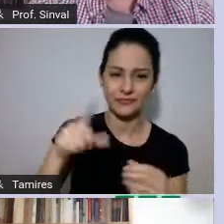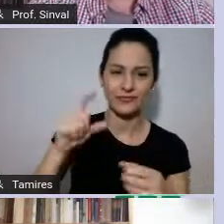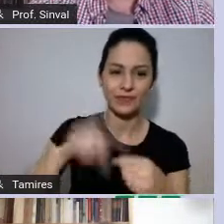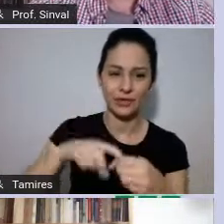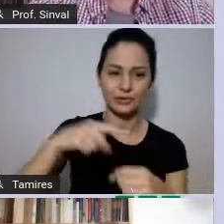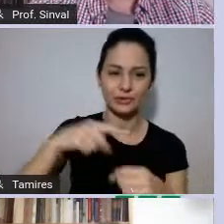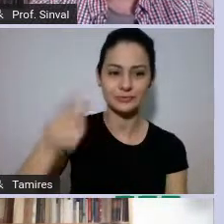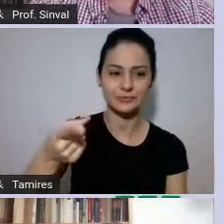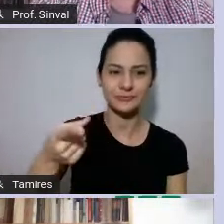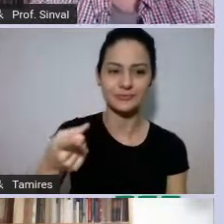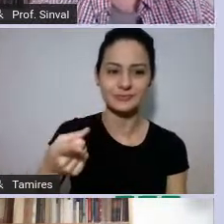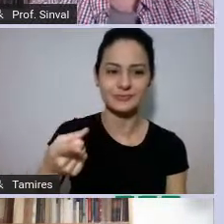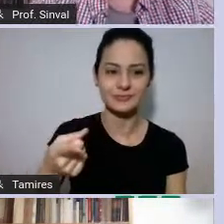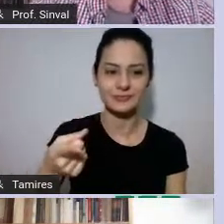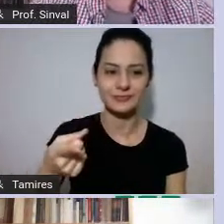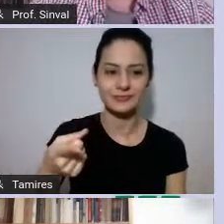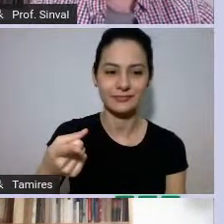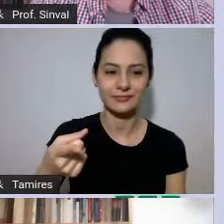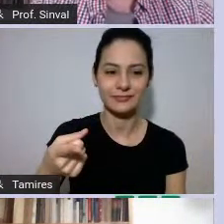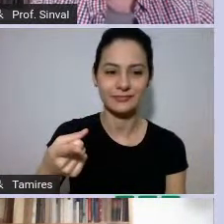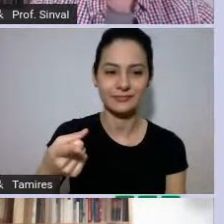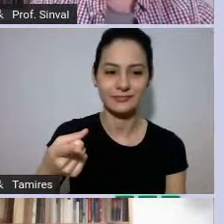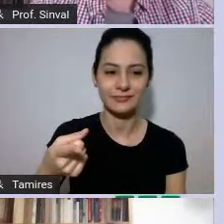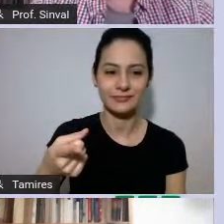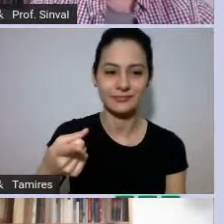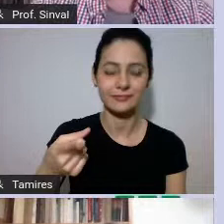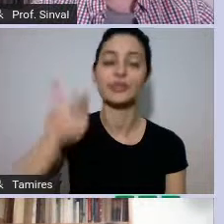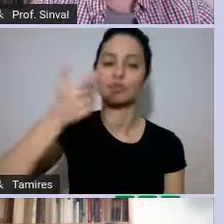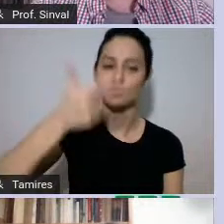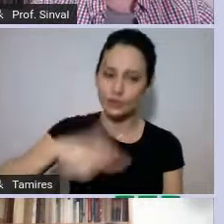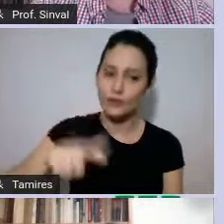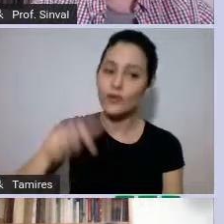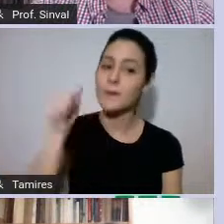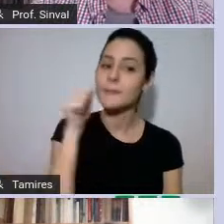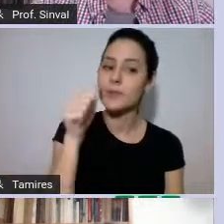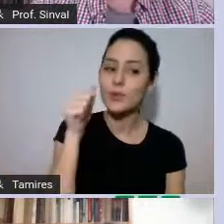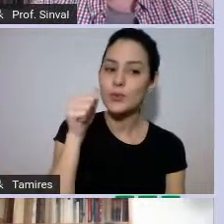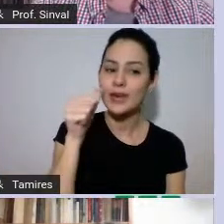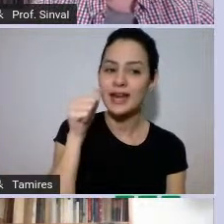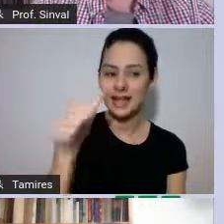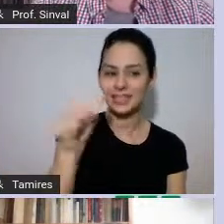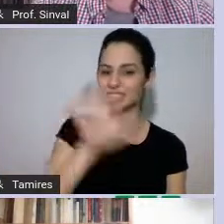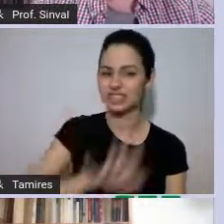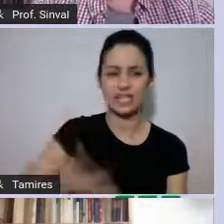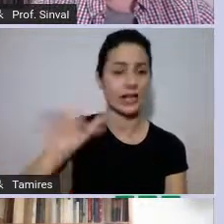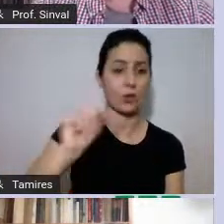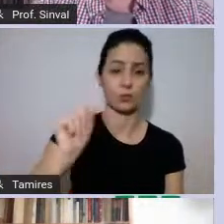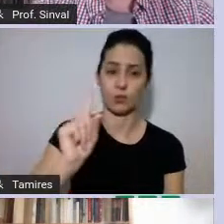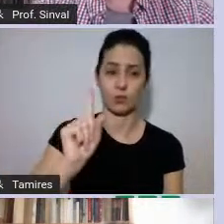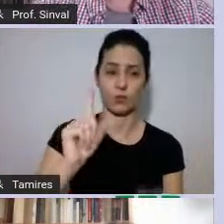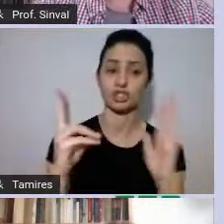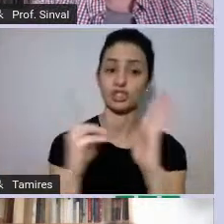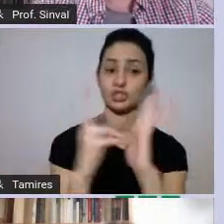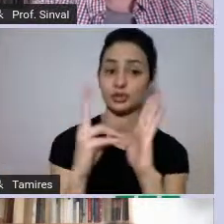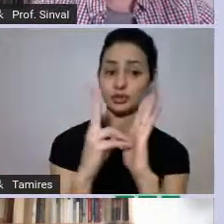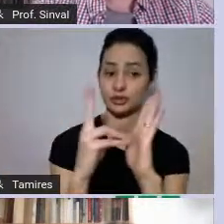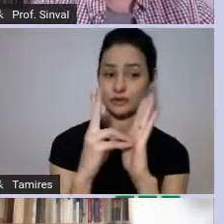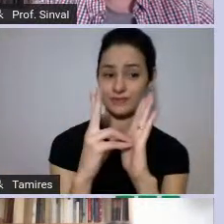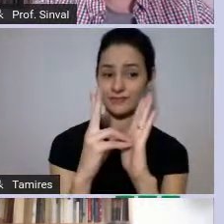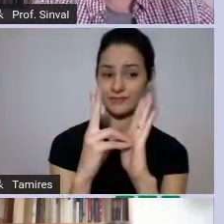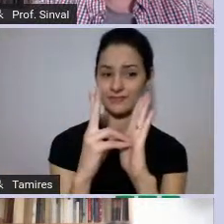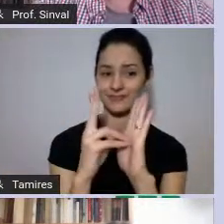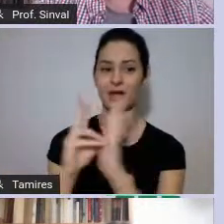solo permanecer. Entonces, insisto, no es mujeres en general, sino mujeres indias. Cuando se empieza a